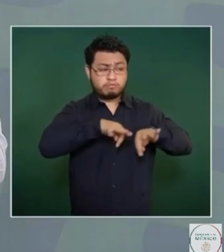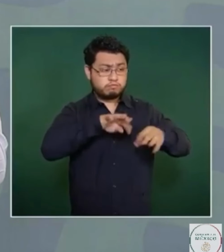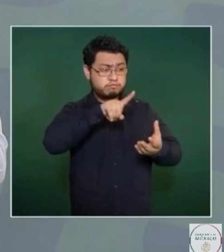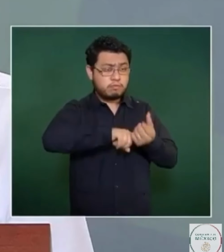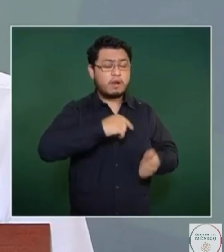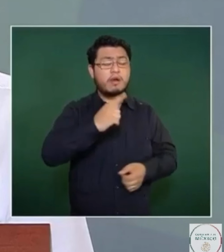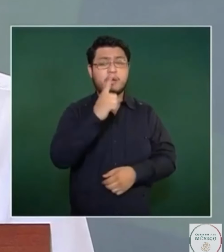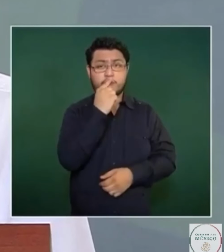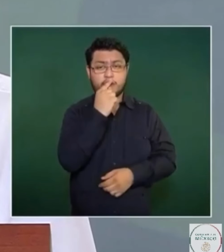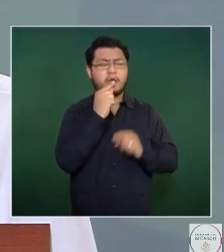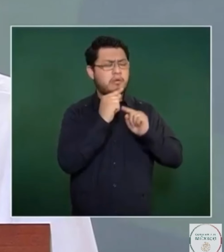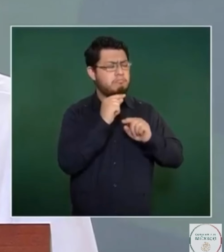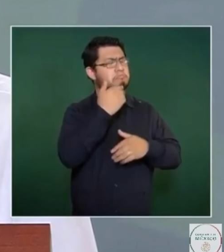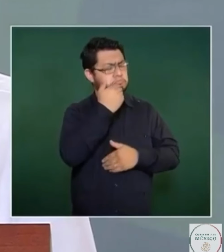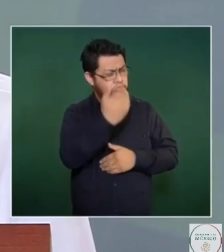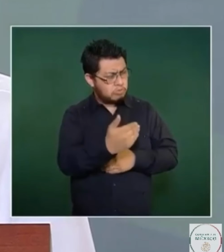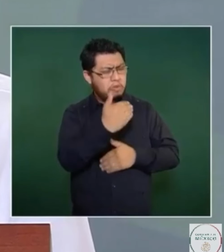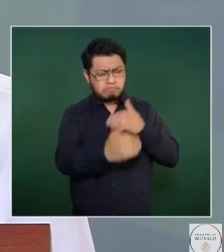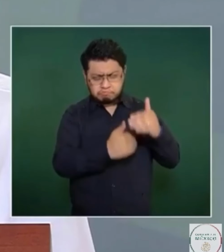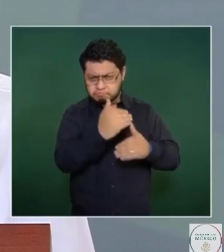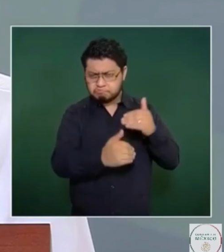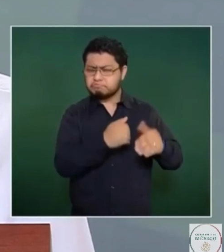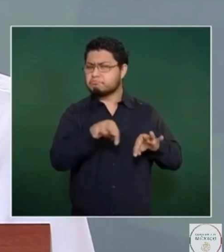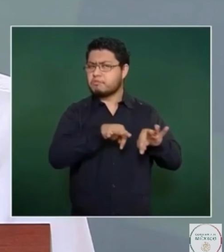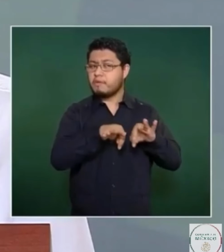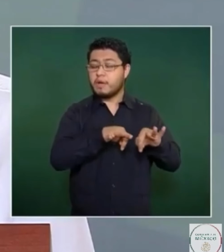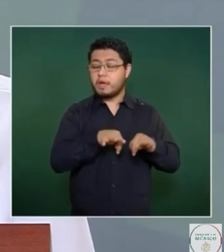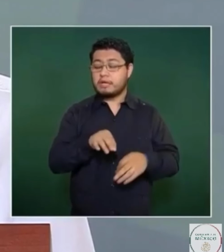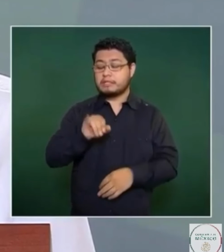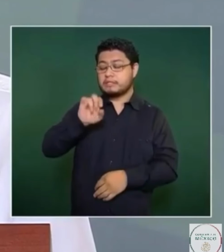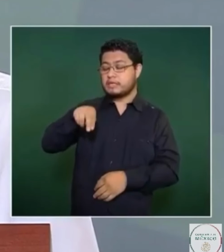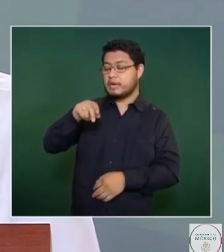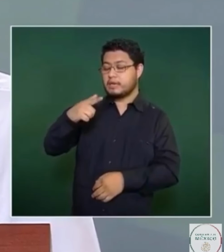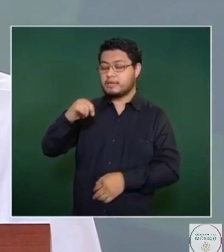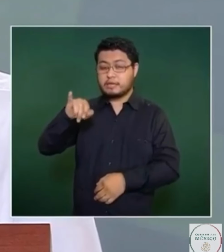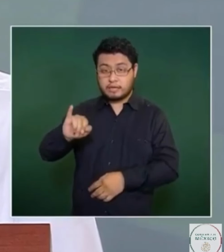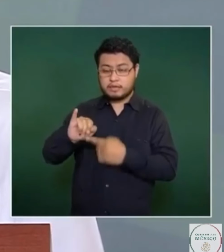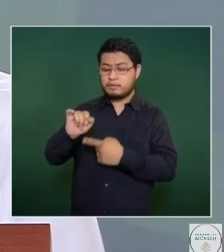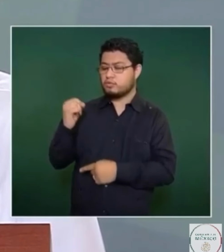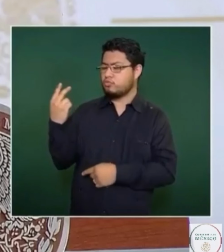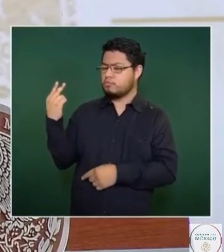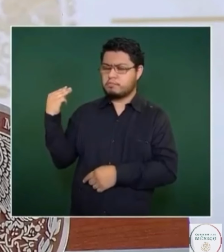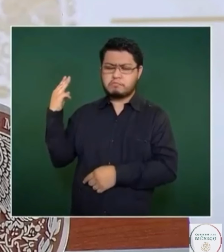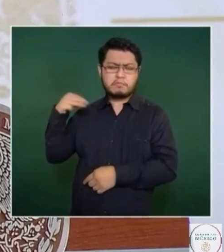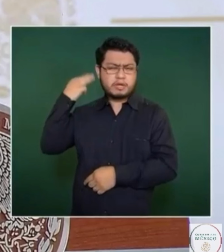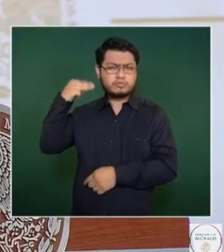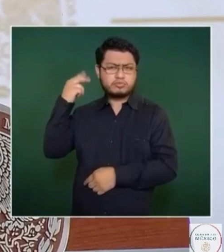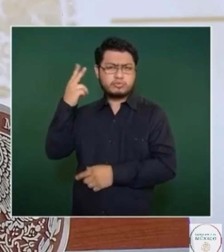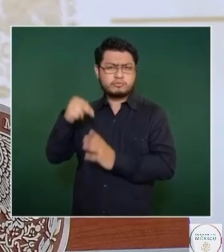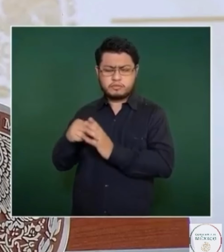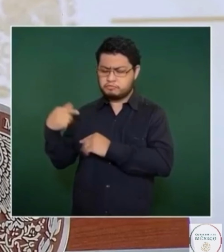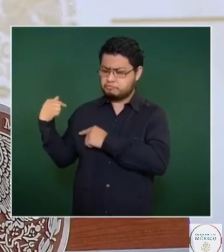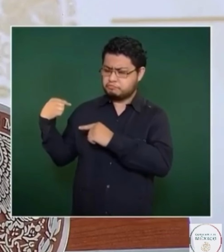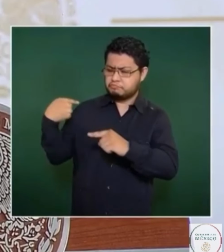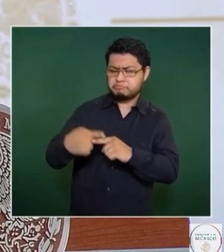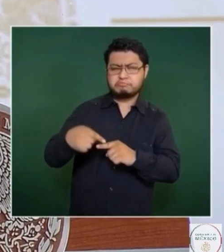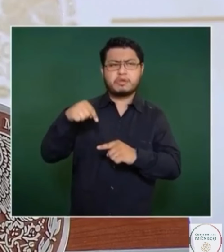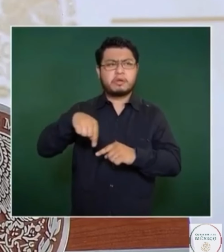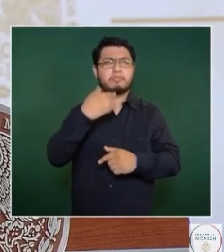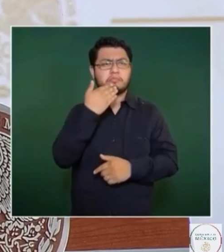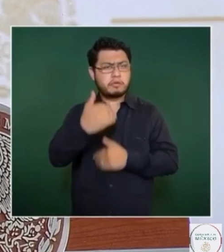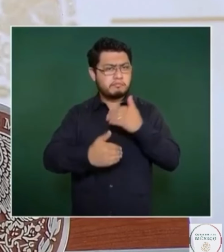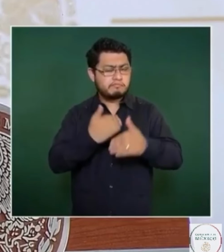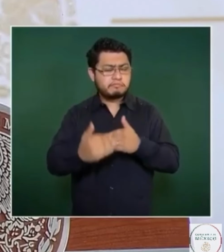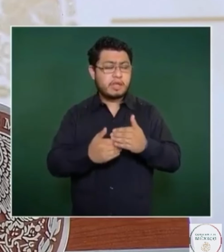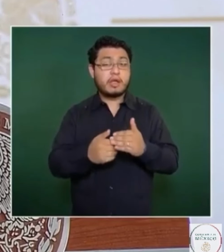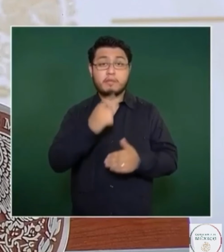lugar también con la información del INEGI al mes de marzo del 2022 y que contamos con el número adecuado de policías de